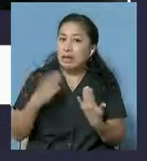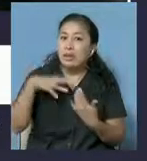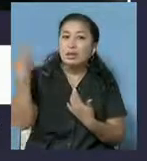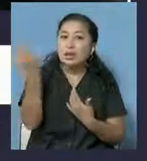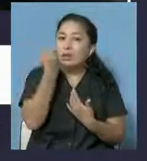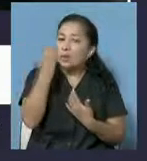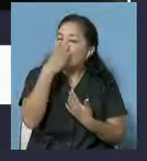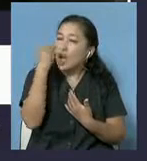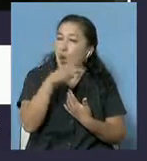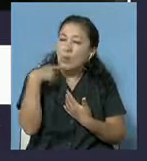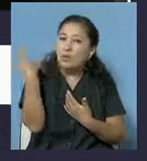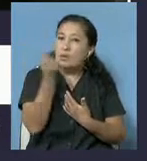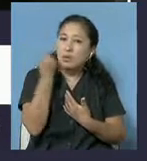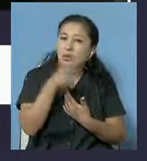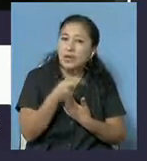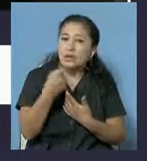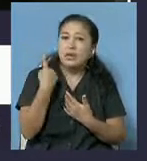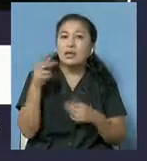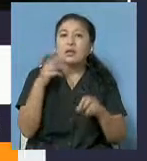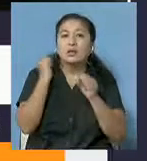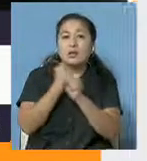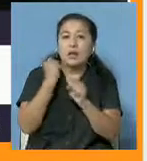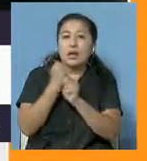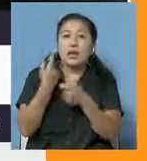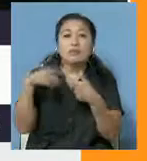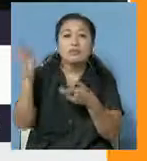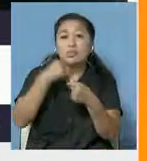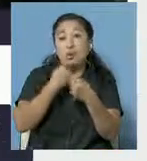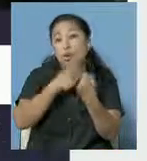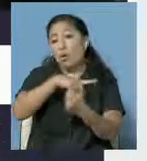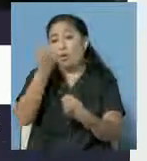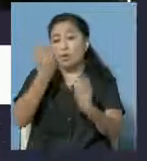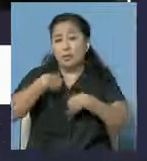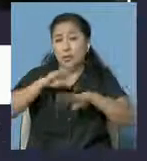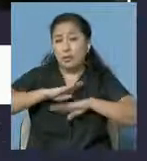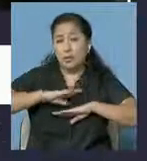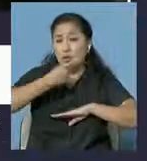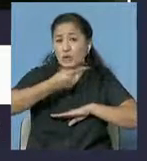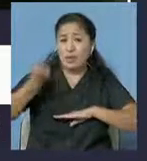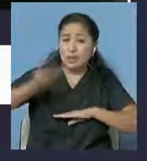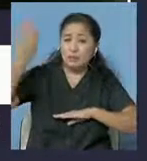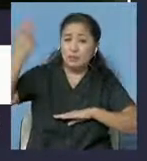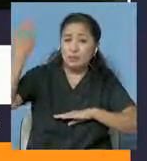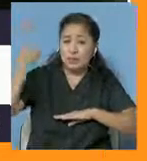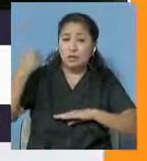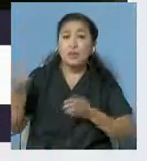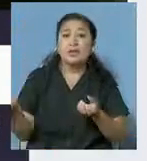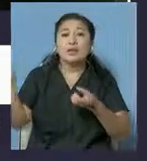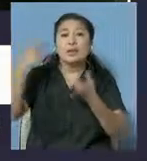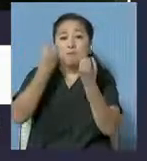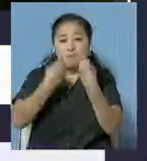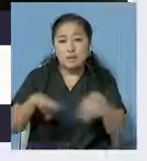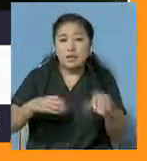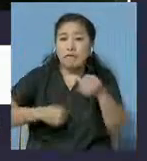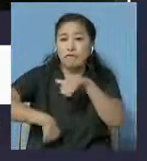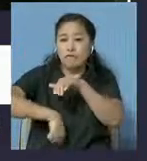importante como es Gimnasia, el sumar las distintas actividades deportivas que hoy tenemos. Hace un par de semanas incluimos